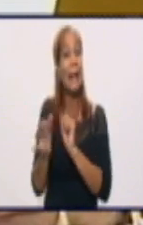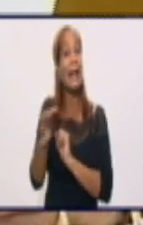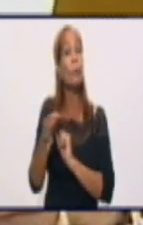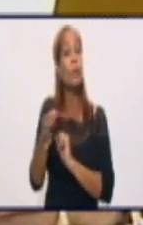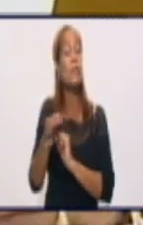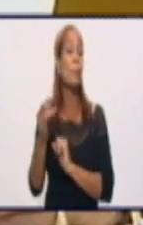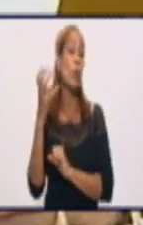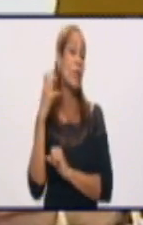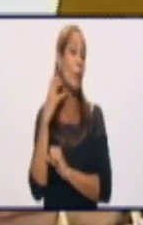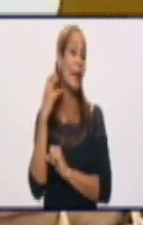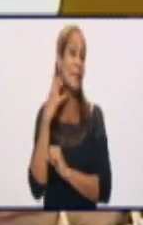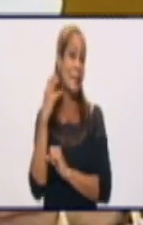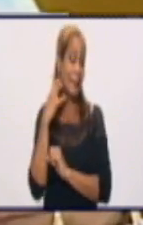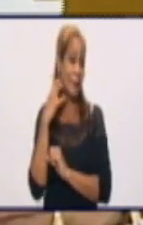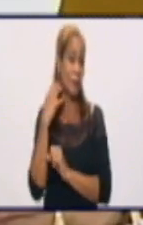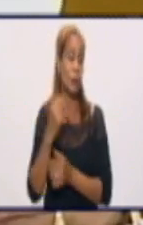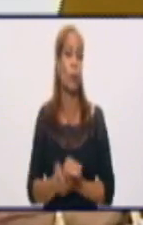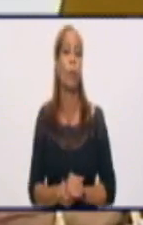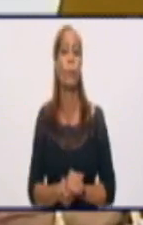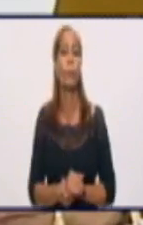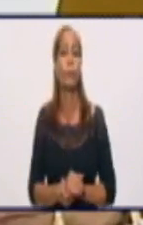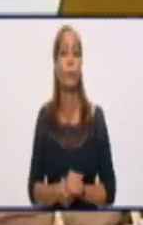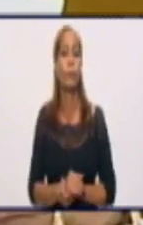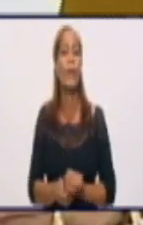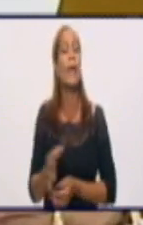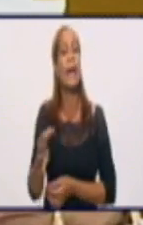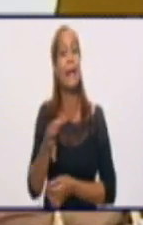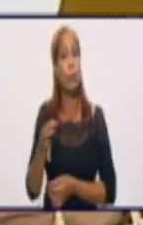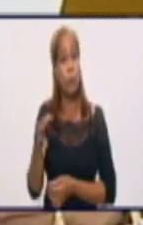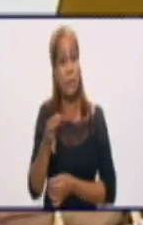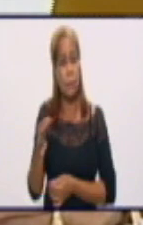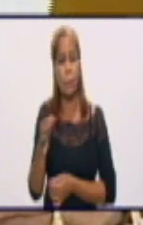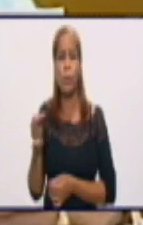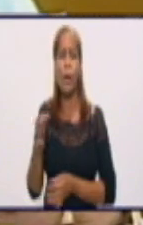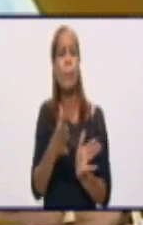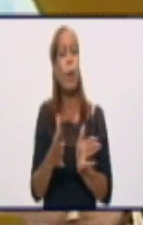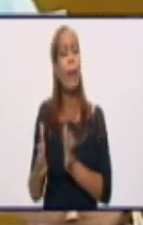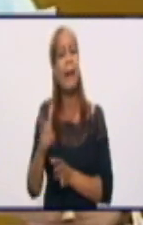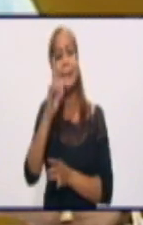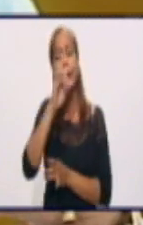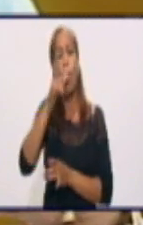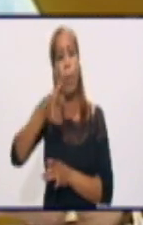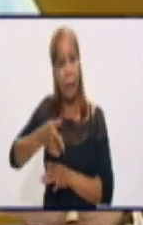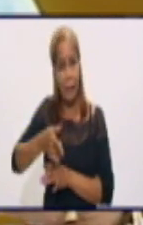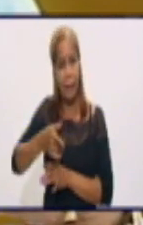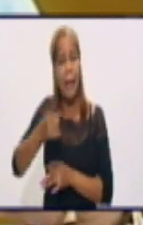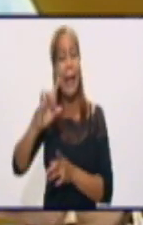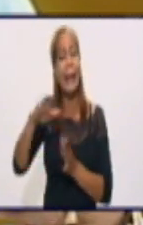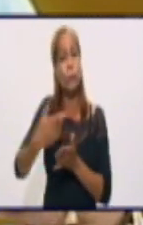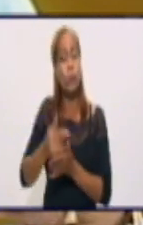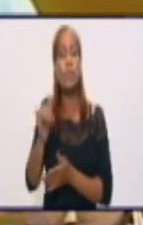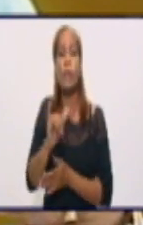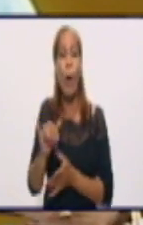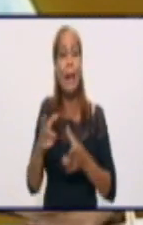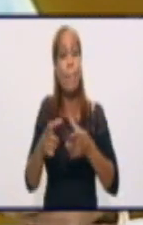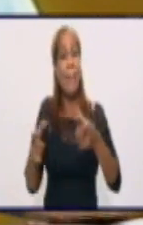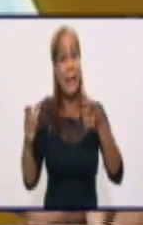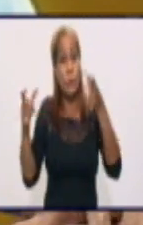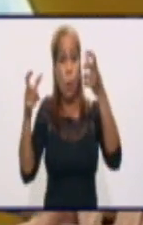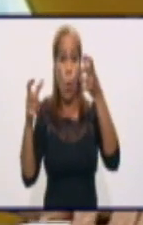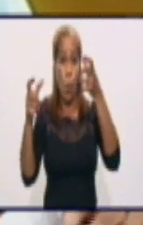el circuito diésel en manzanillo y el circuito el municipio de mazo eso a partir de las dos de la tarde repito como máximo